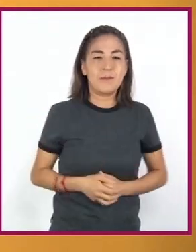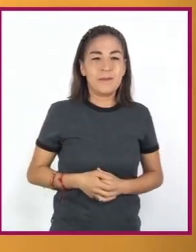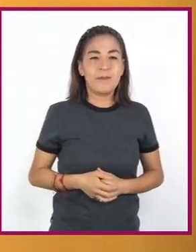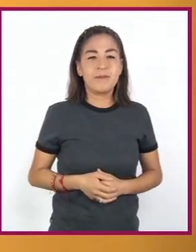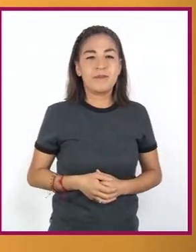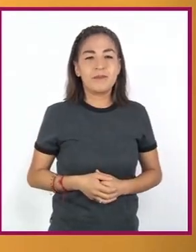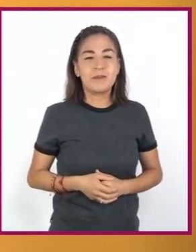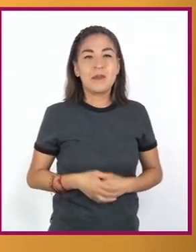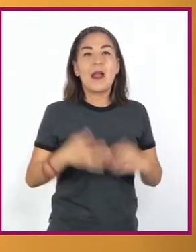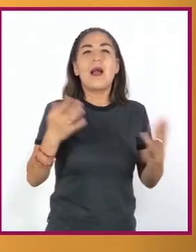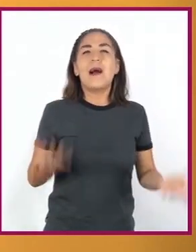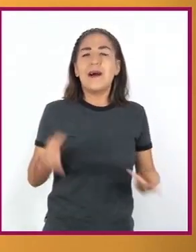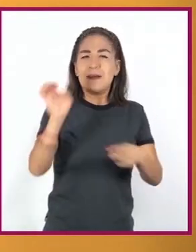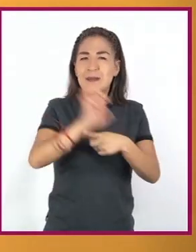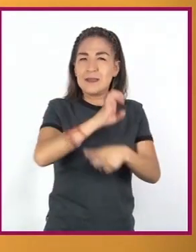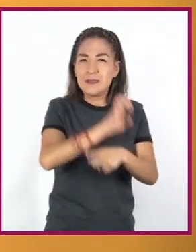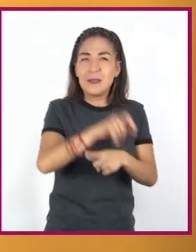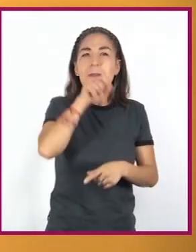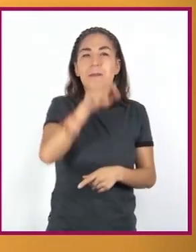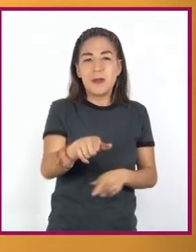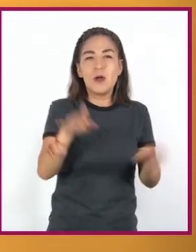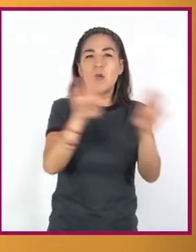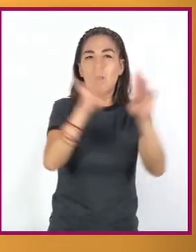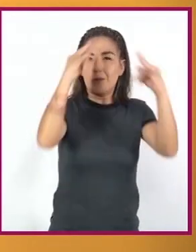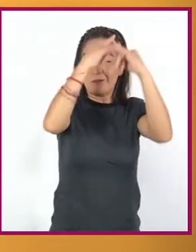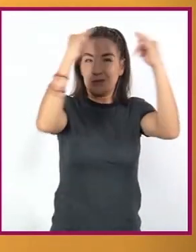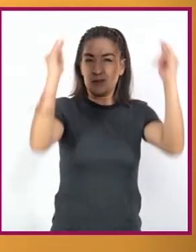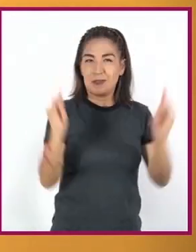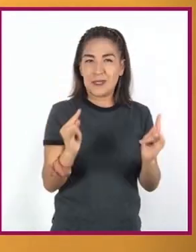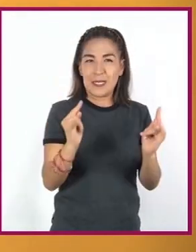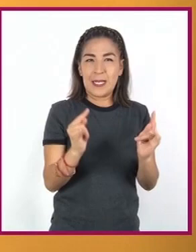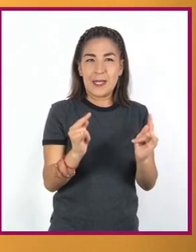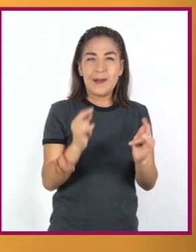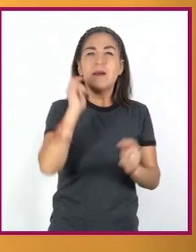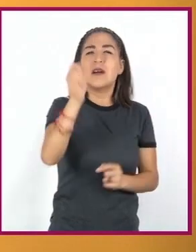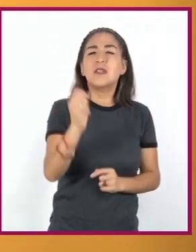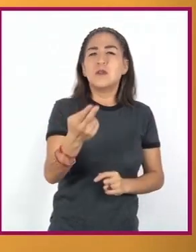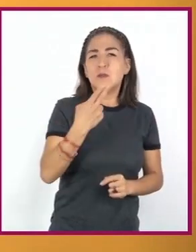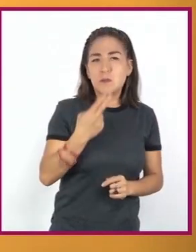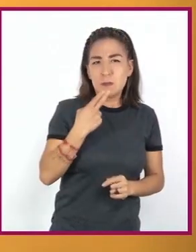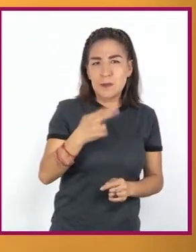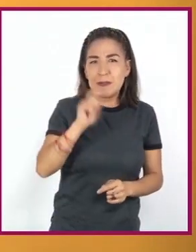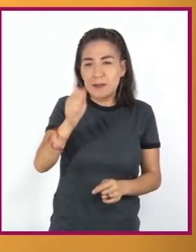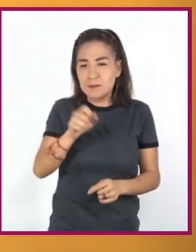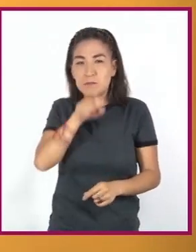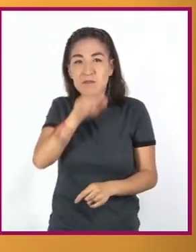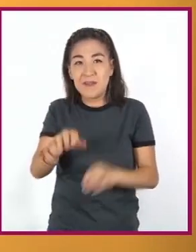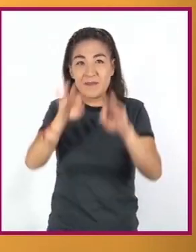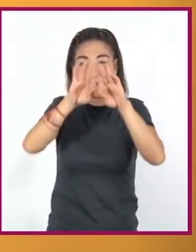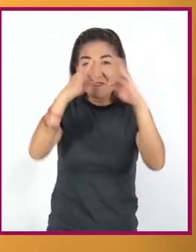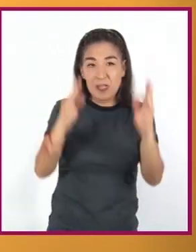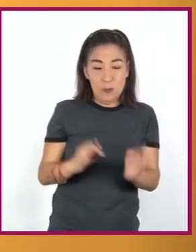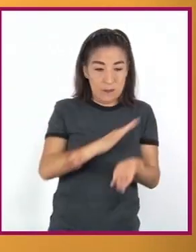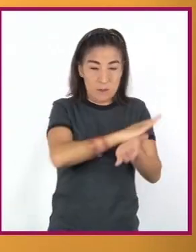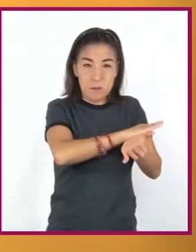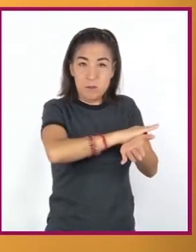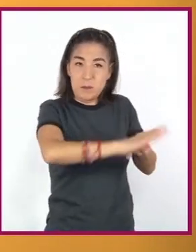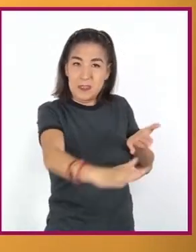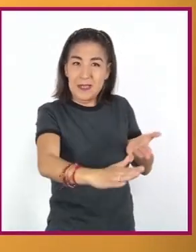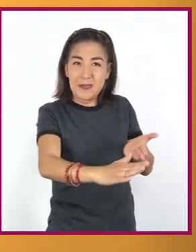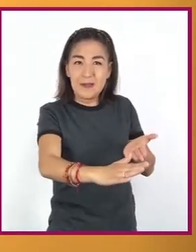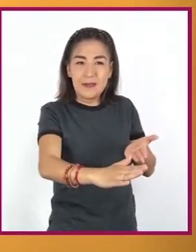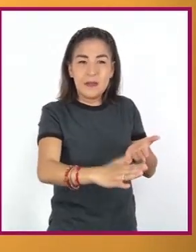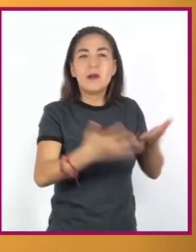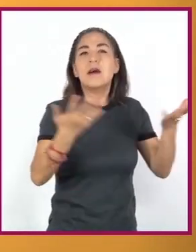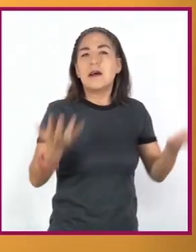Entonces, en la situación de la carpa, hemos utilizado las propiedades de las figuras planas.